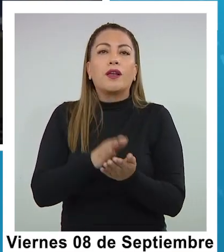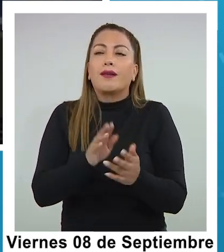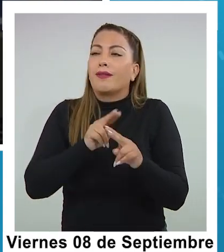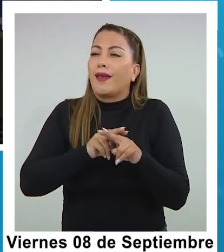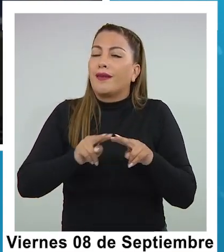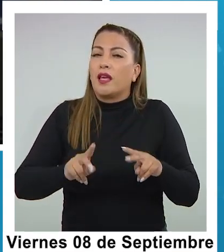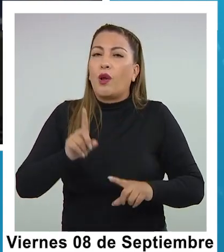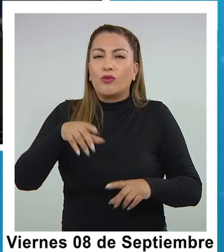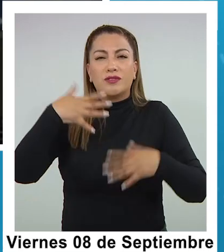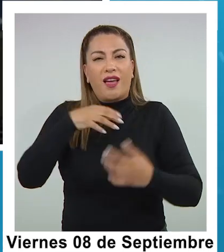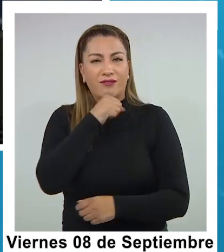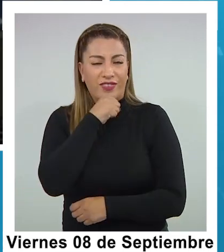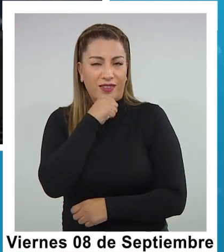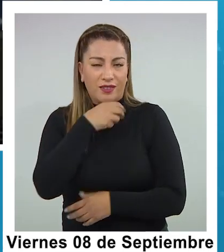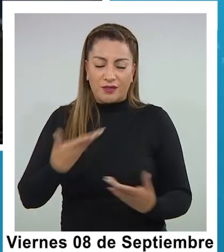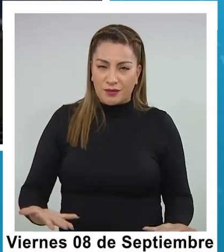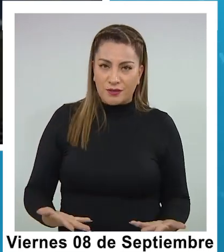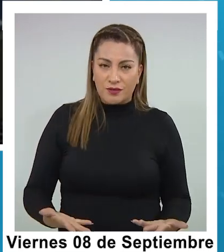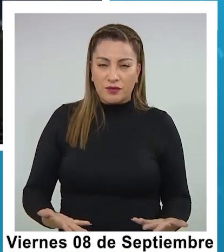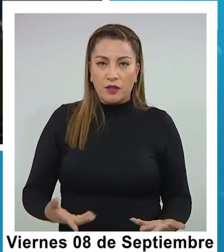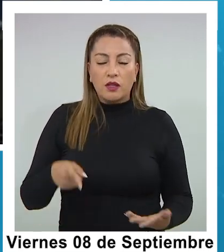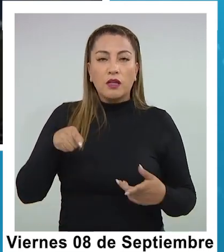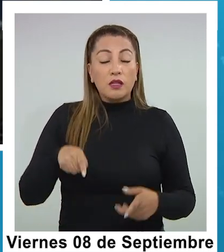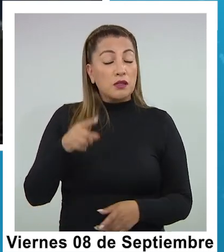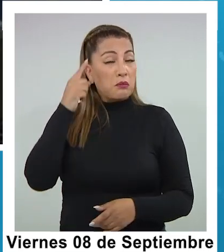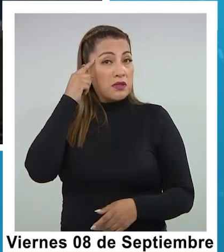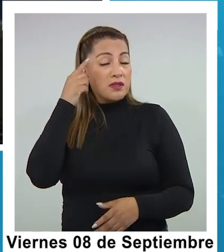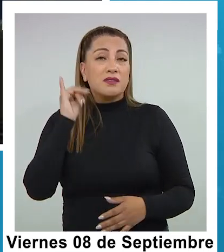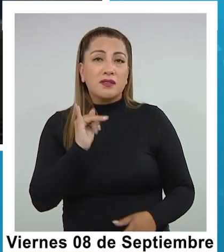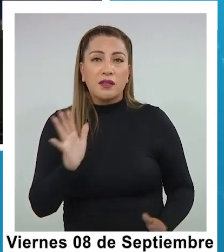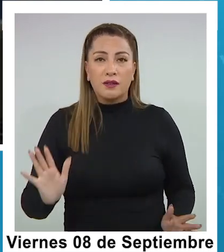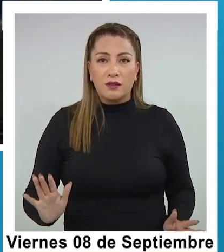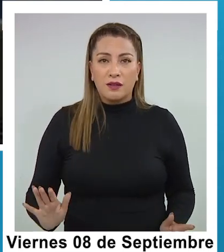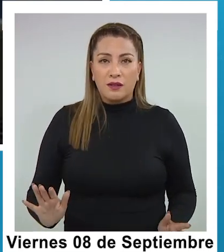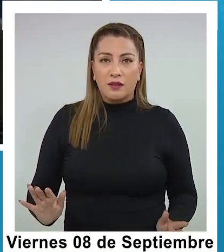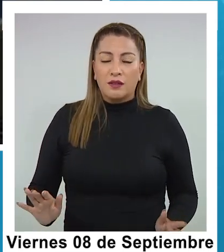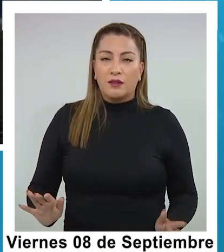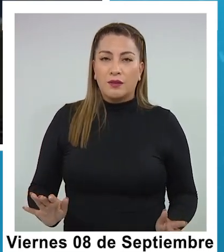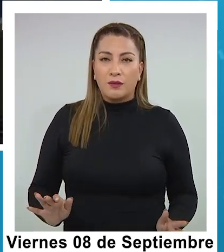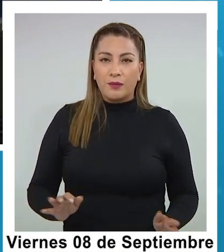el final de sus días. Creo que de ese punto de vista sí, y además hay